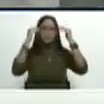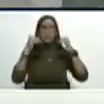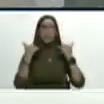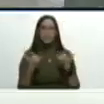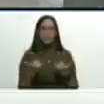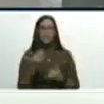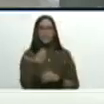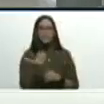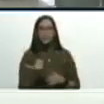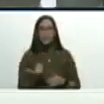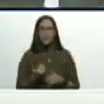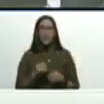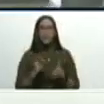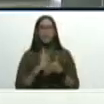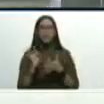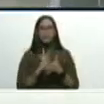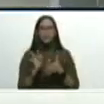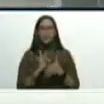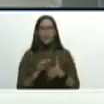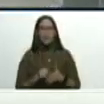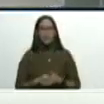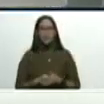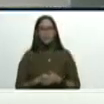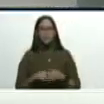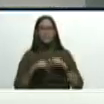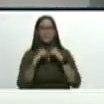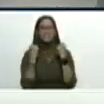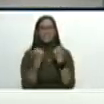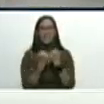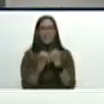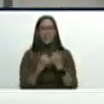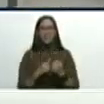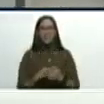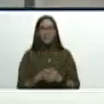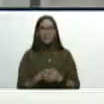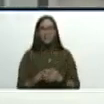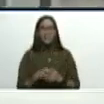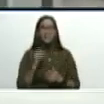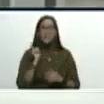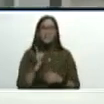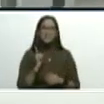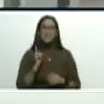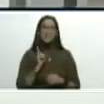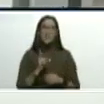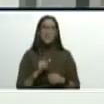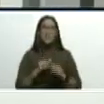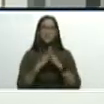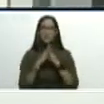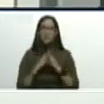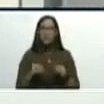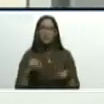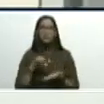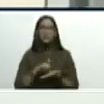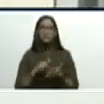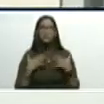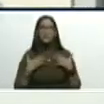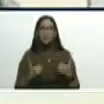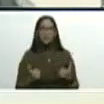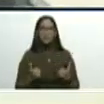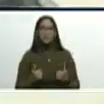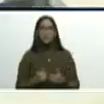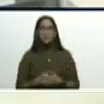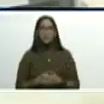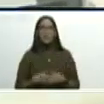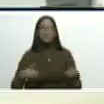venía funcionando ya en esta sala. Y así debe ser en todos los centros de salud. Es